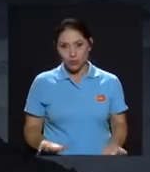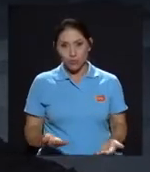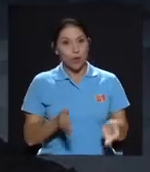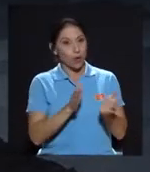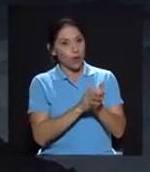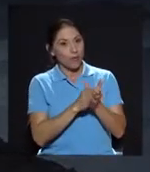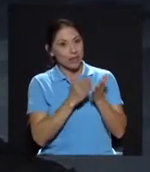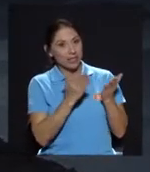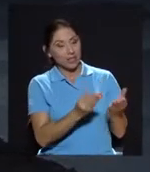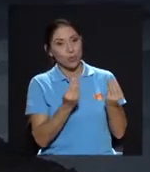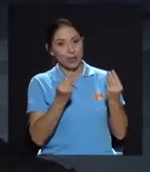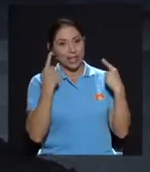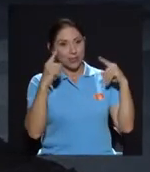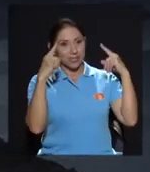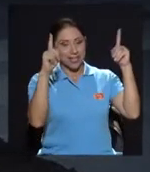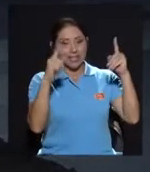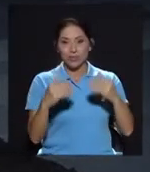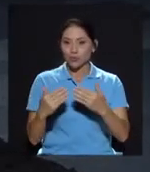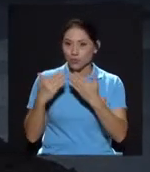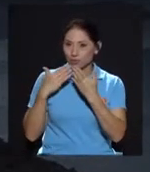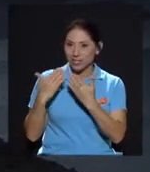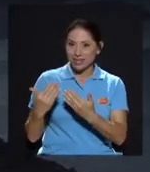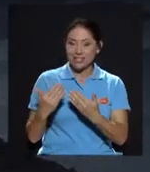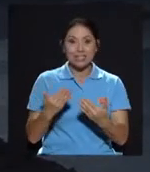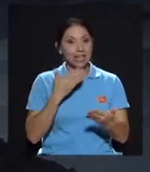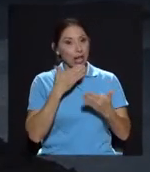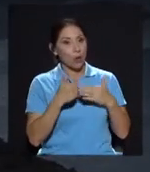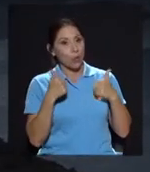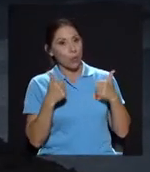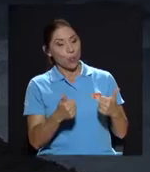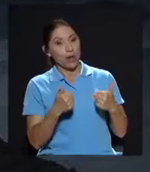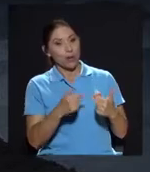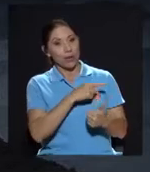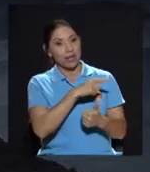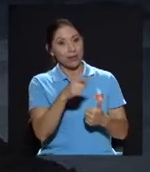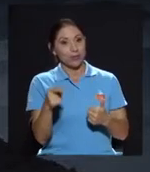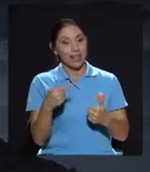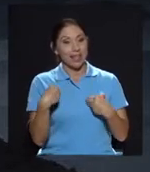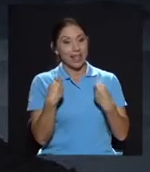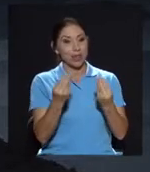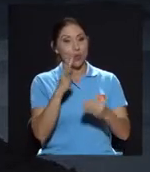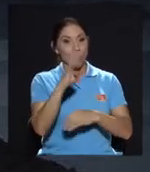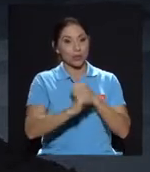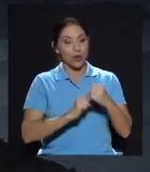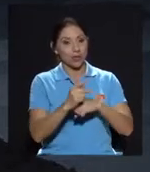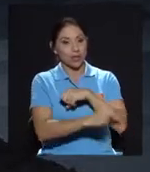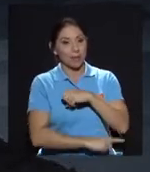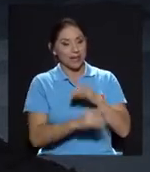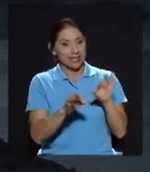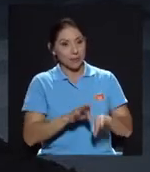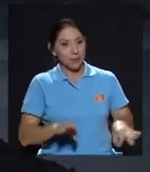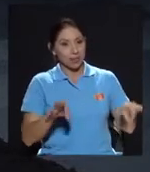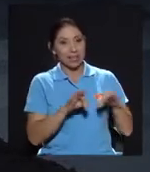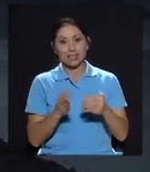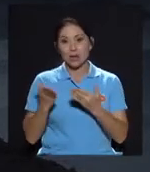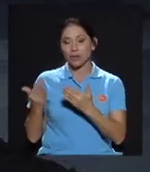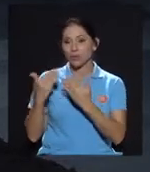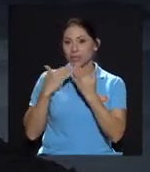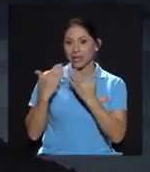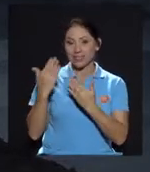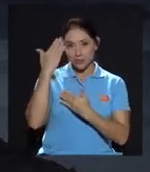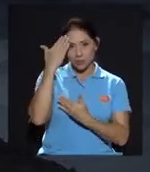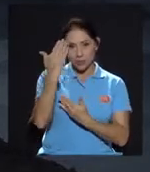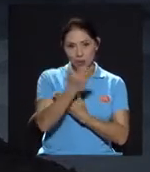felicito por tantos éxitos y que bueno que le dio estos importantes cuatro años al país a ustedes muchas gracias y un gran saludo